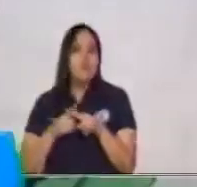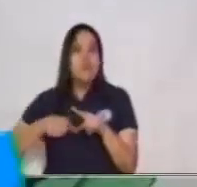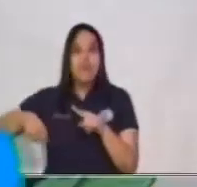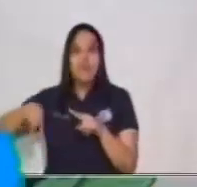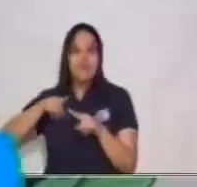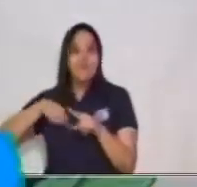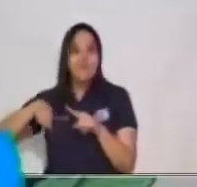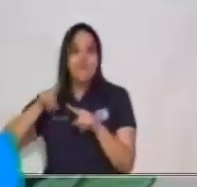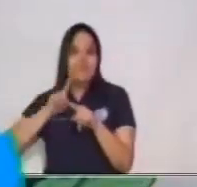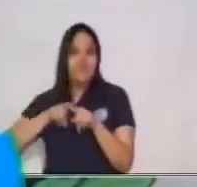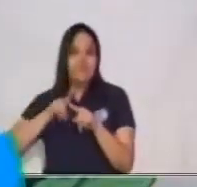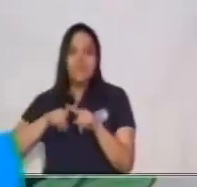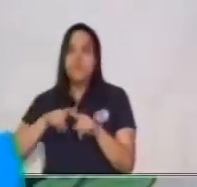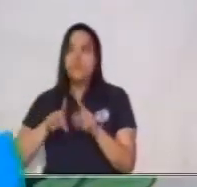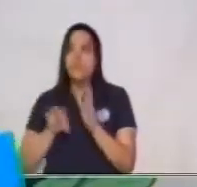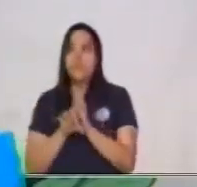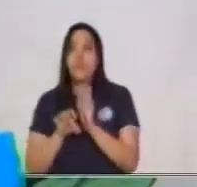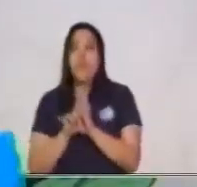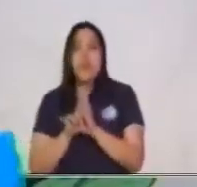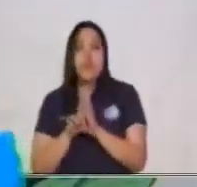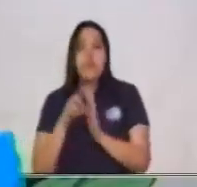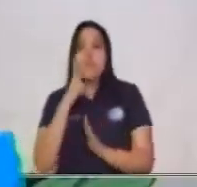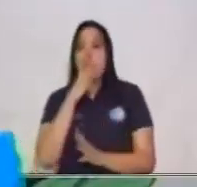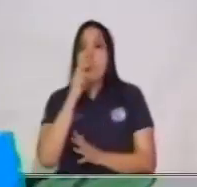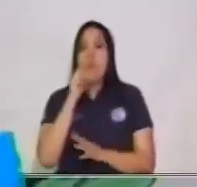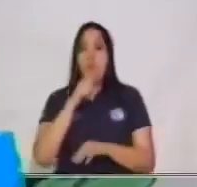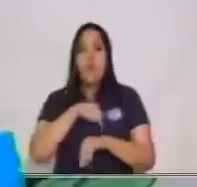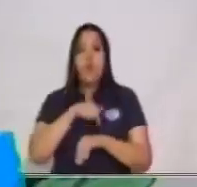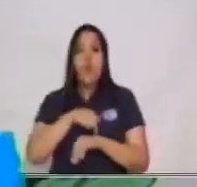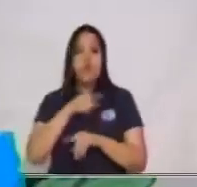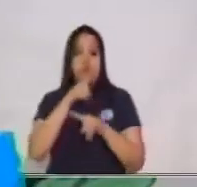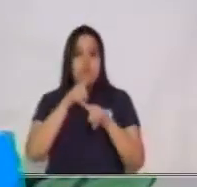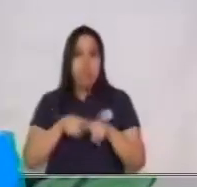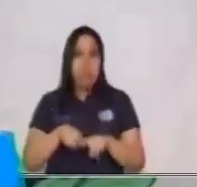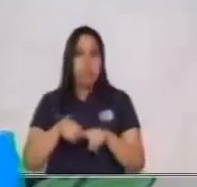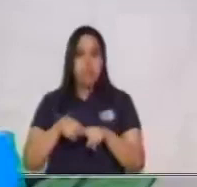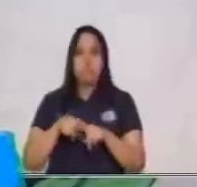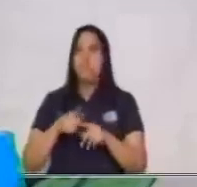los valores de horas se eliminan y nos queda